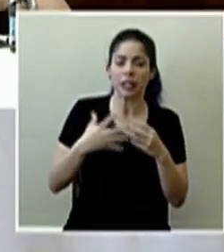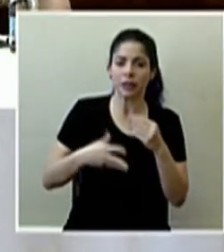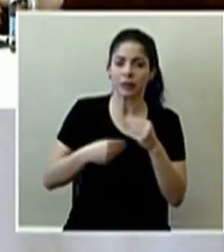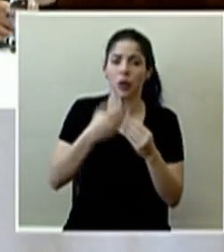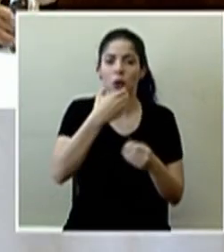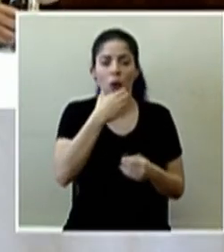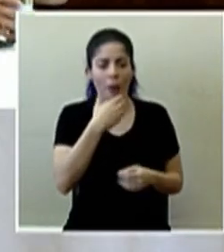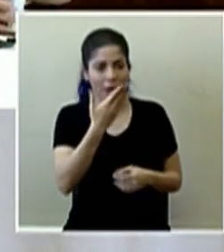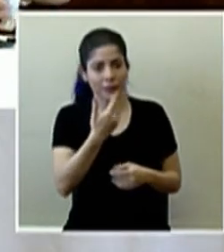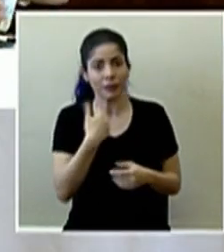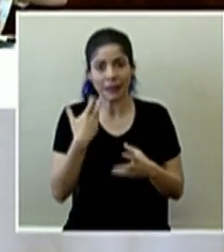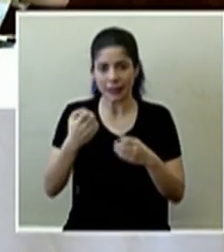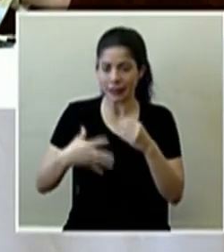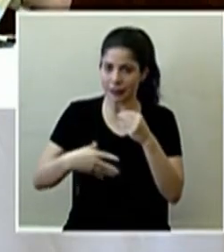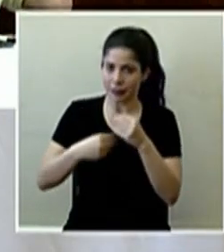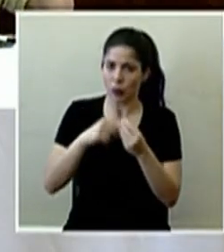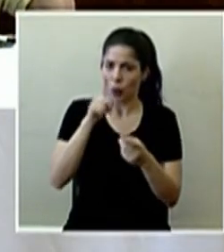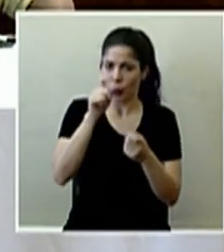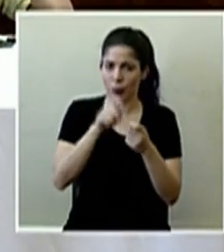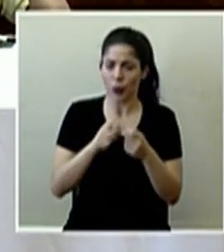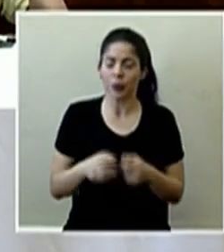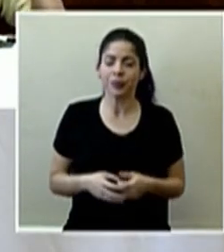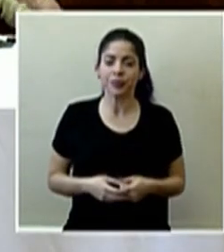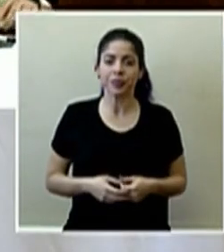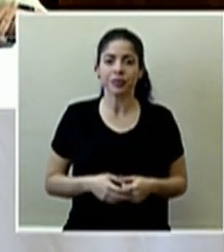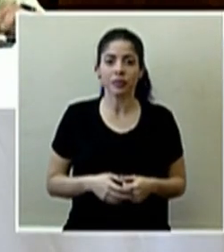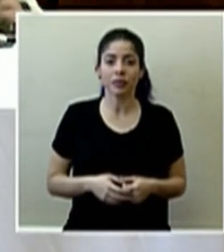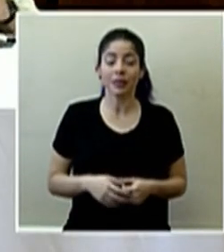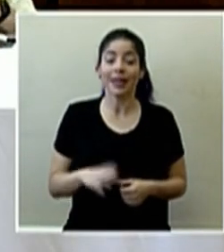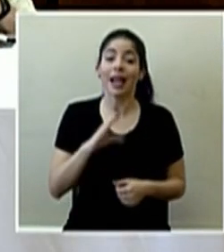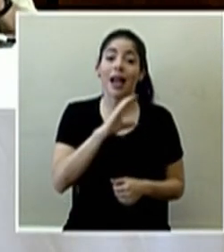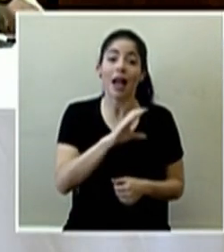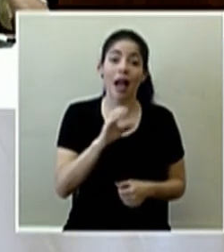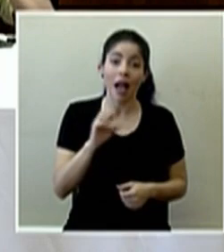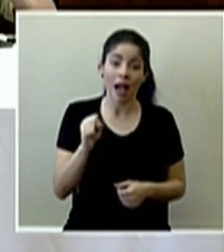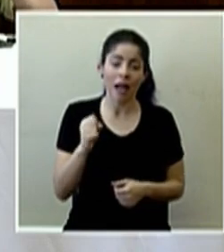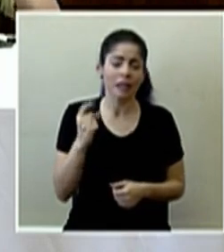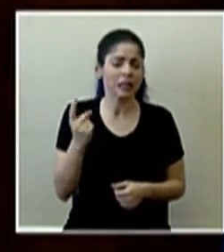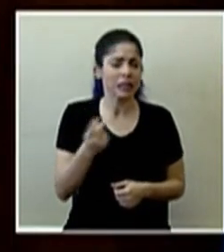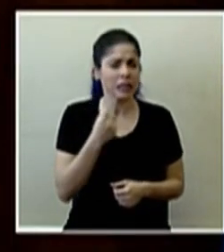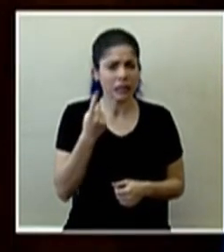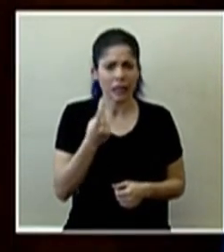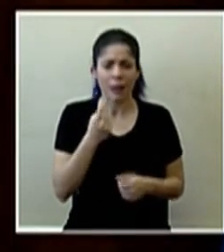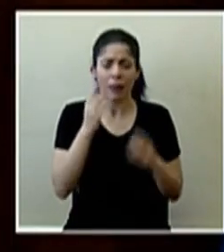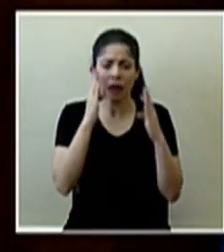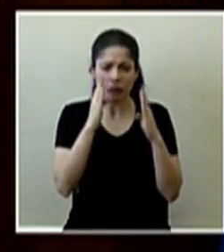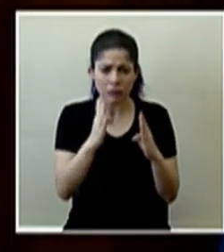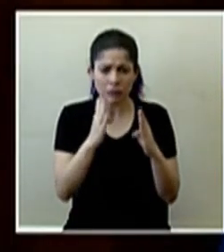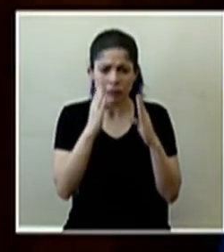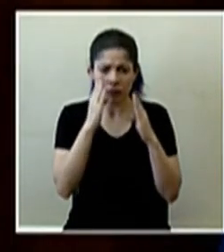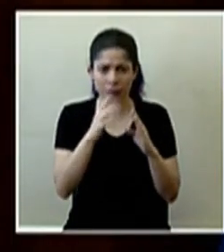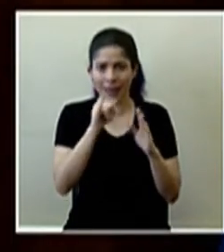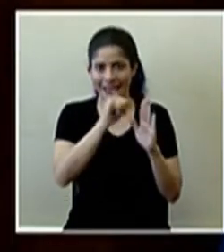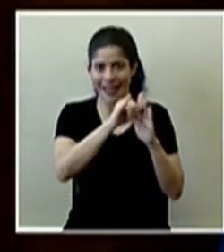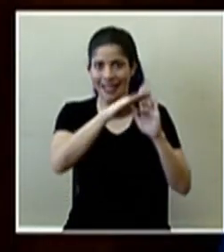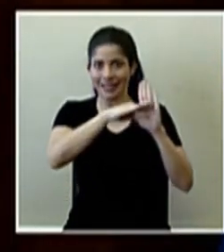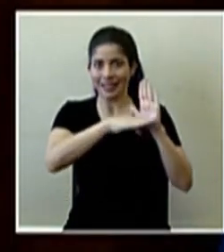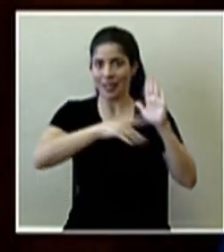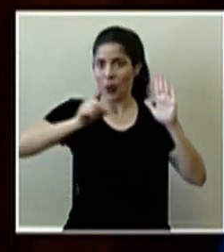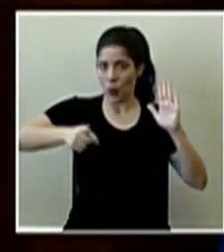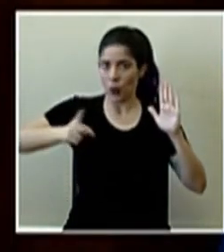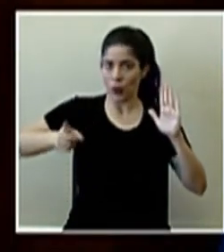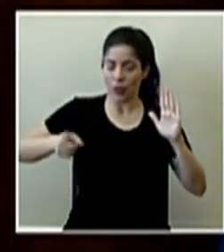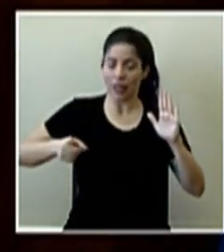favor. Agregar un punto. En la caja estamos siempre pendientes de estos lineamientos